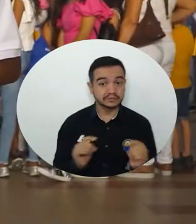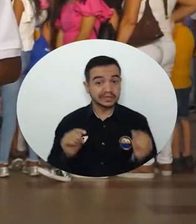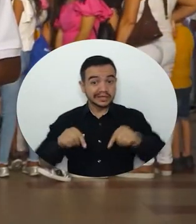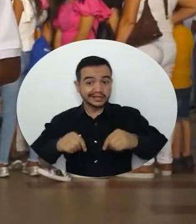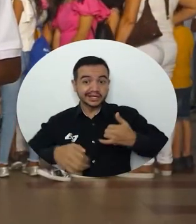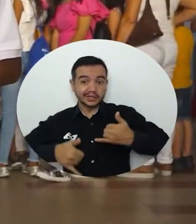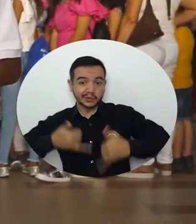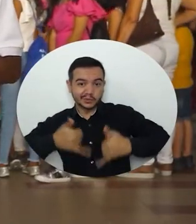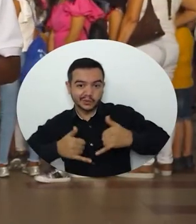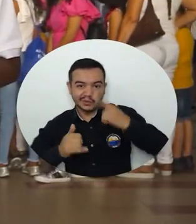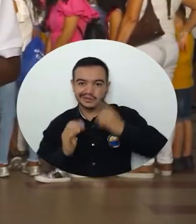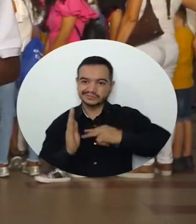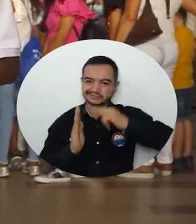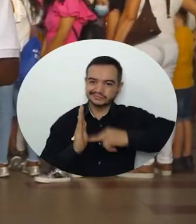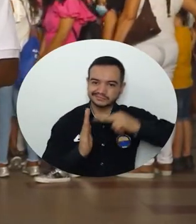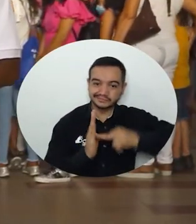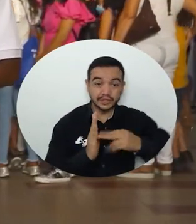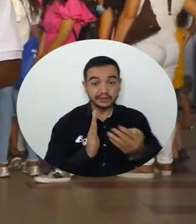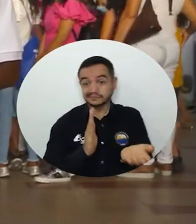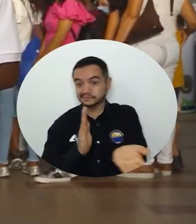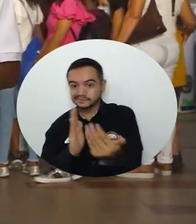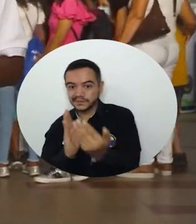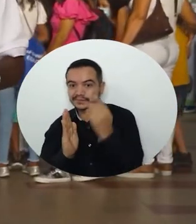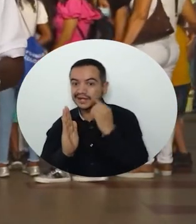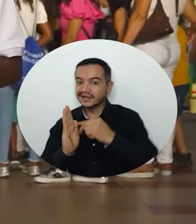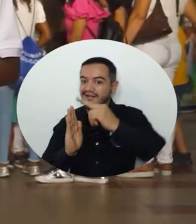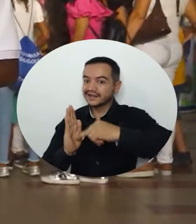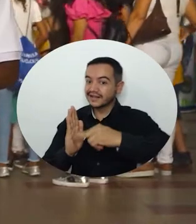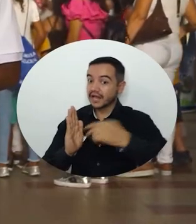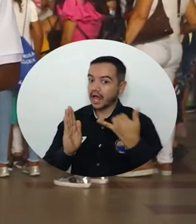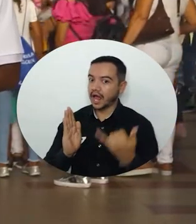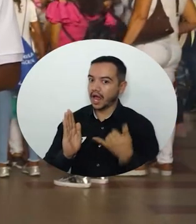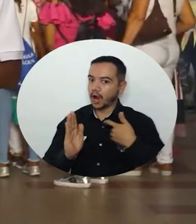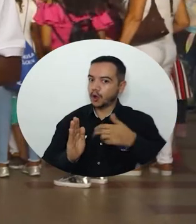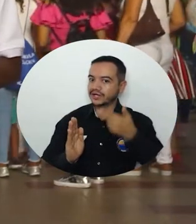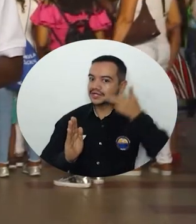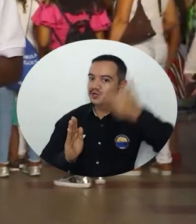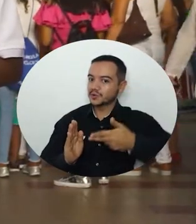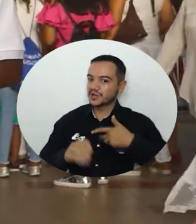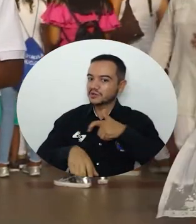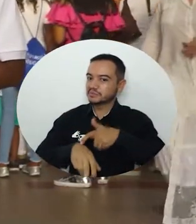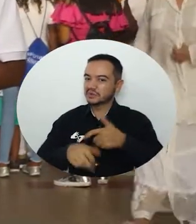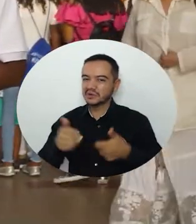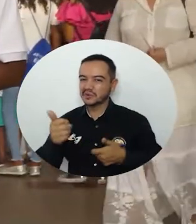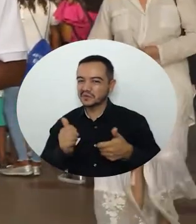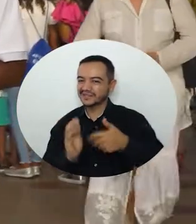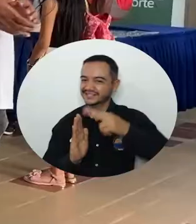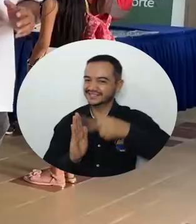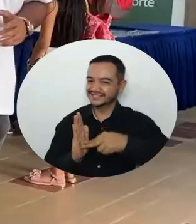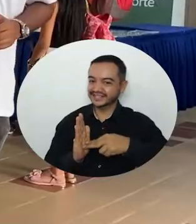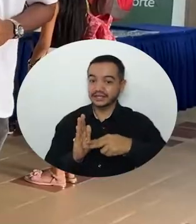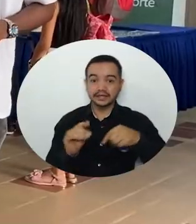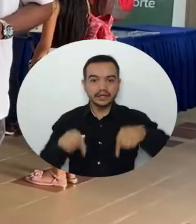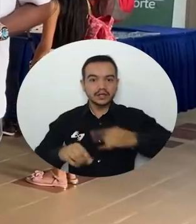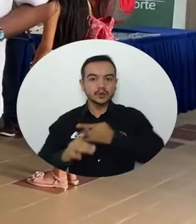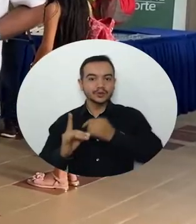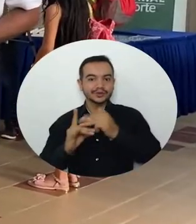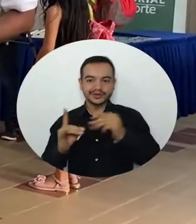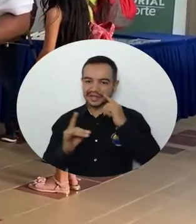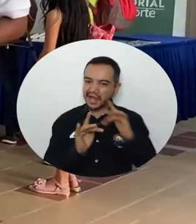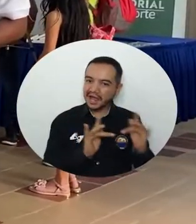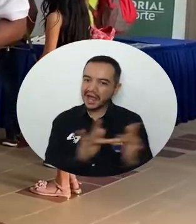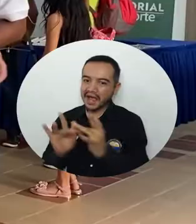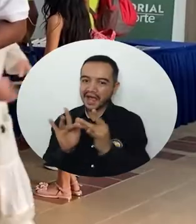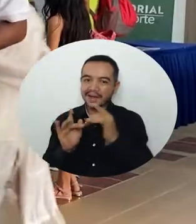actividades lúdicas infantiles, entre estas, la franja de lectura, Leer es mi cuento, la feria y Unimagdalena le cumplieron a los